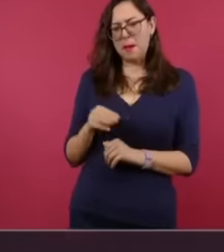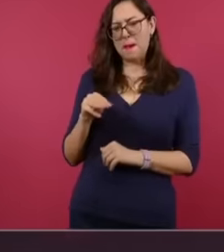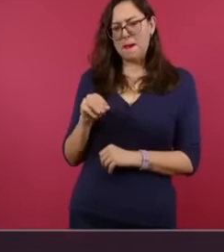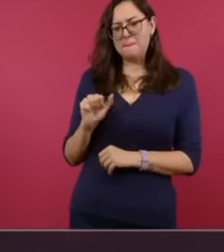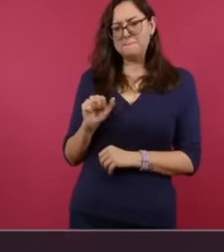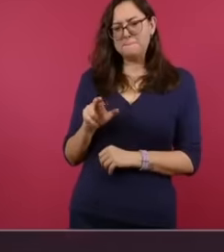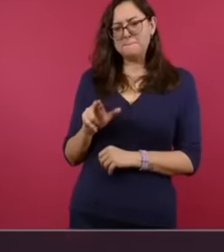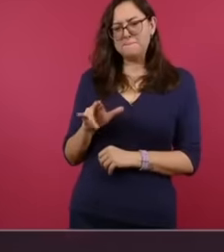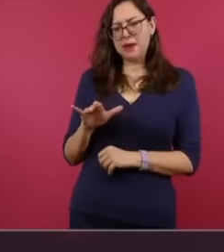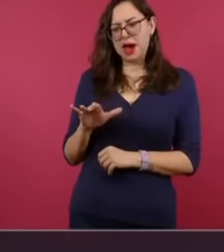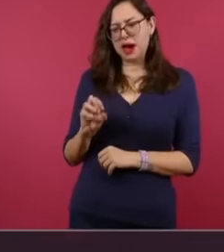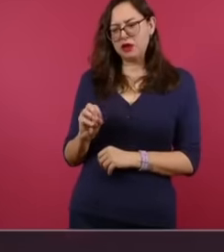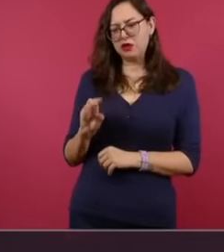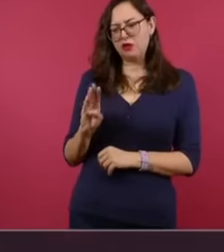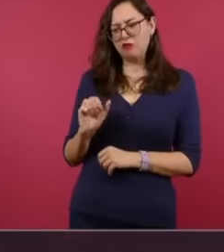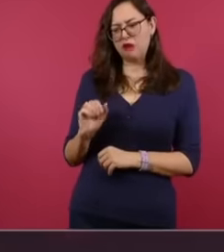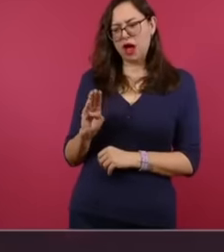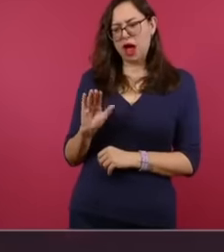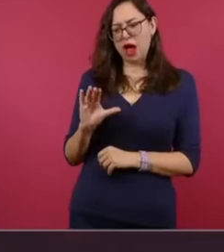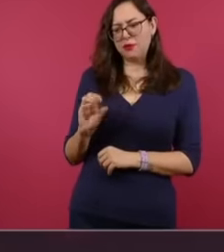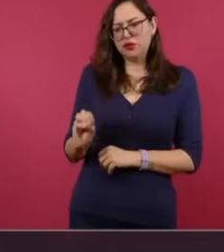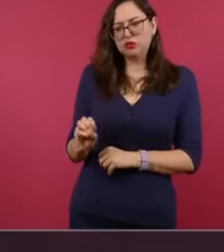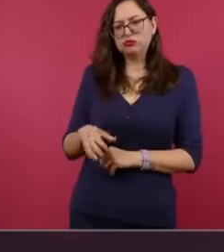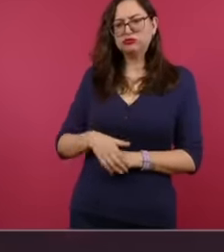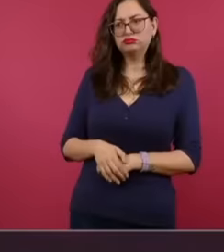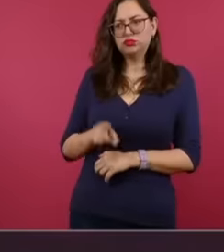mencionar. Y fue.